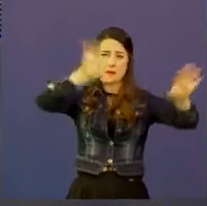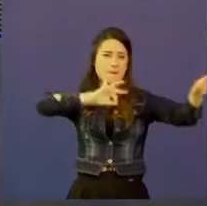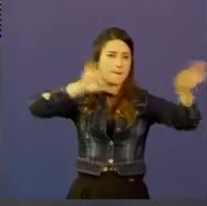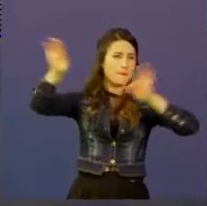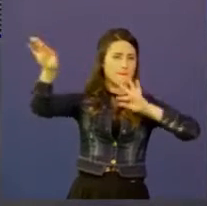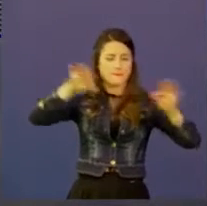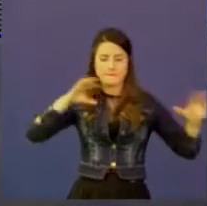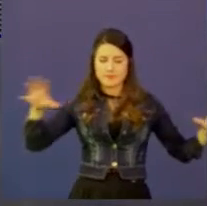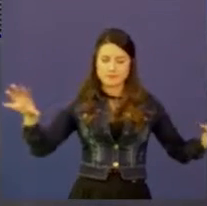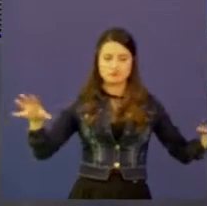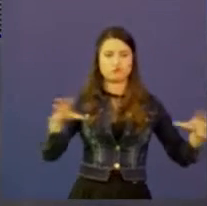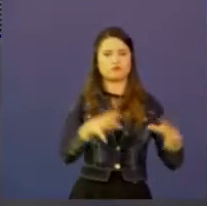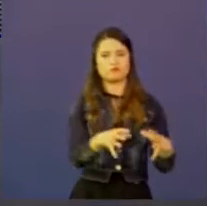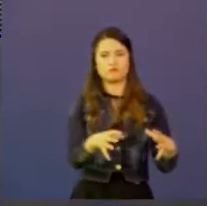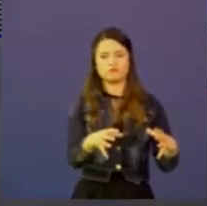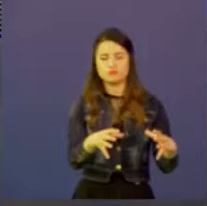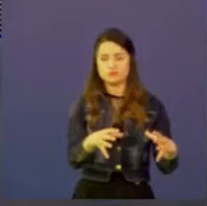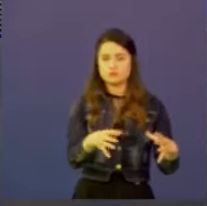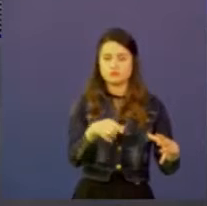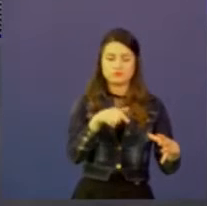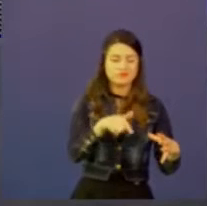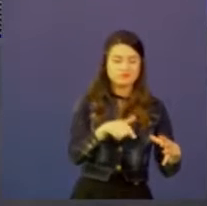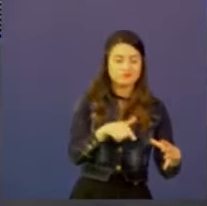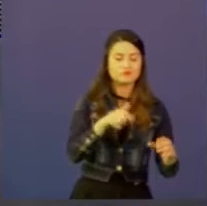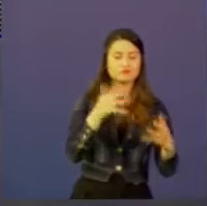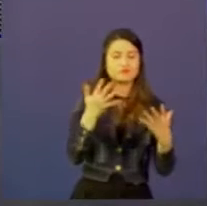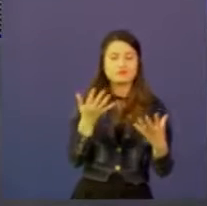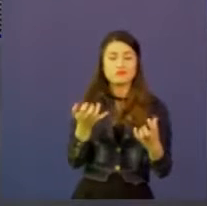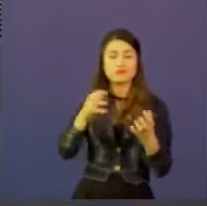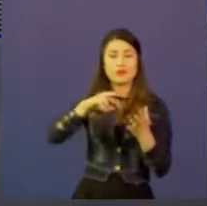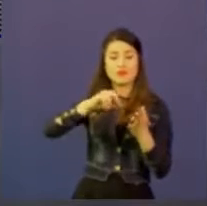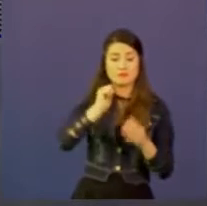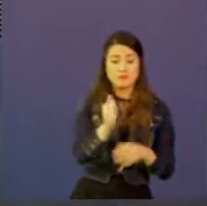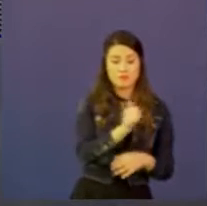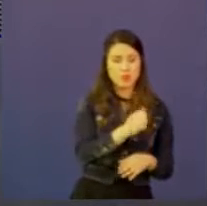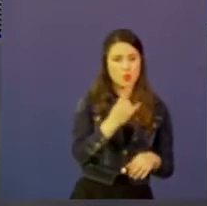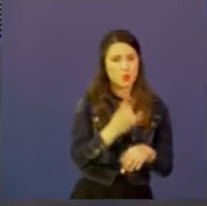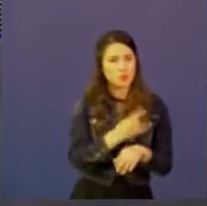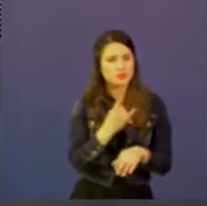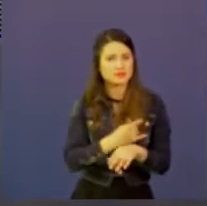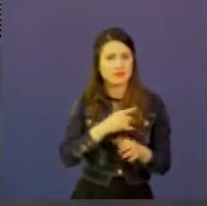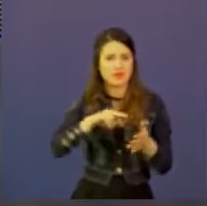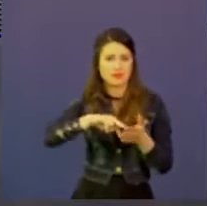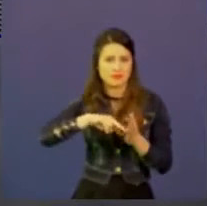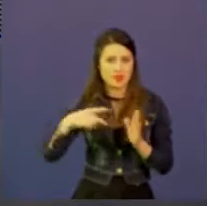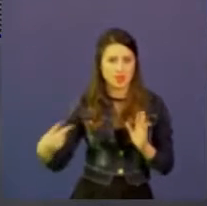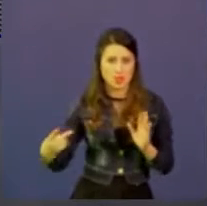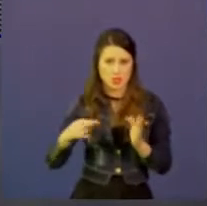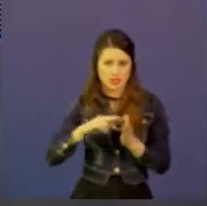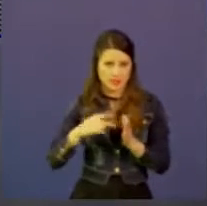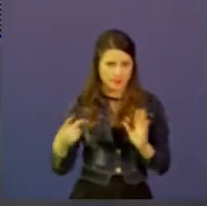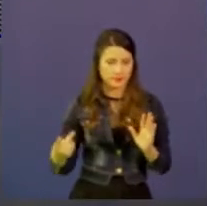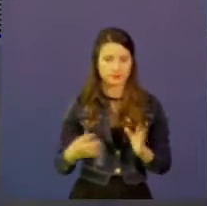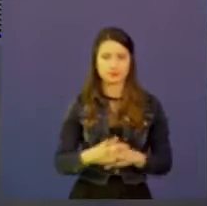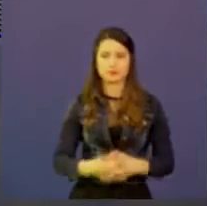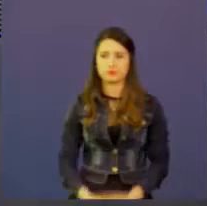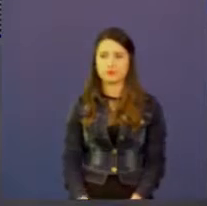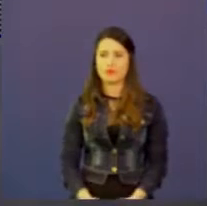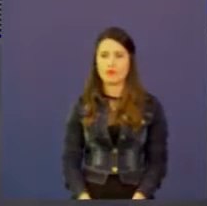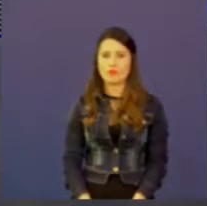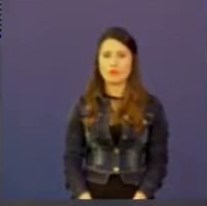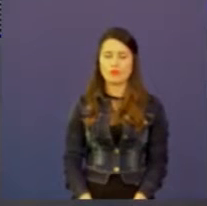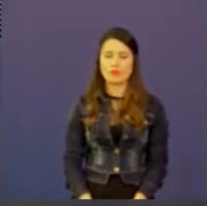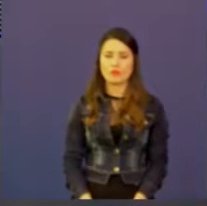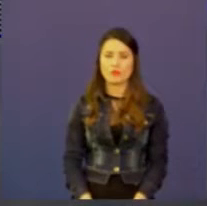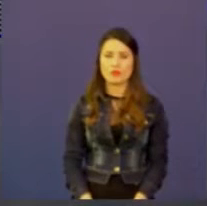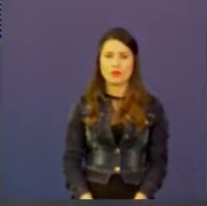aprovechar la tecnología tanto en la institución educativa como en la comunidad en general. Estas